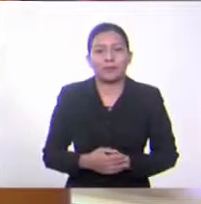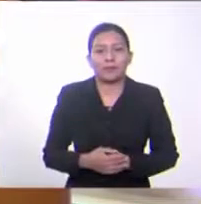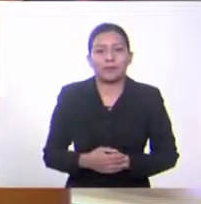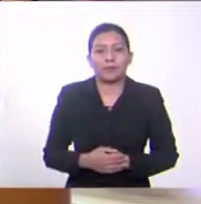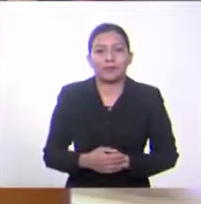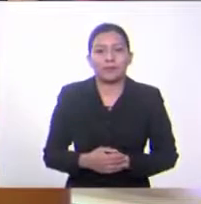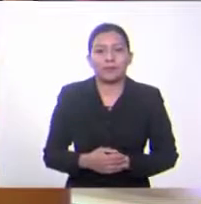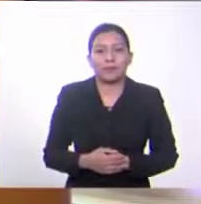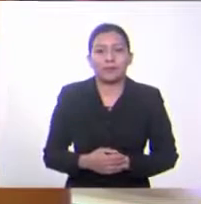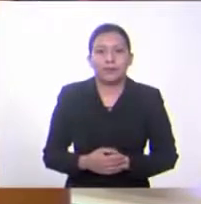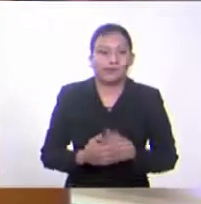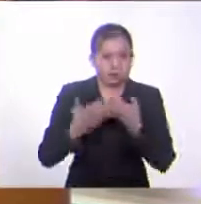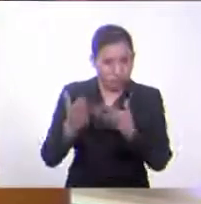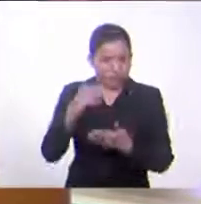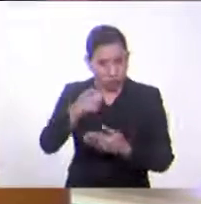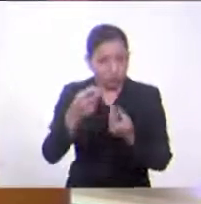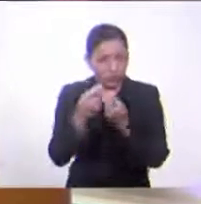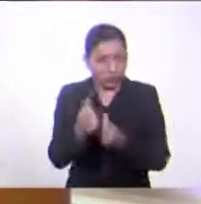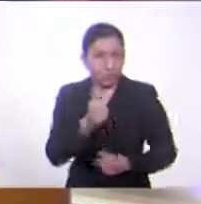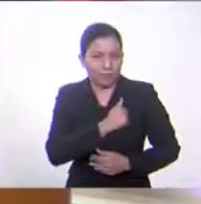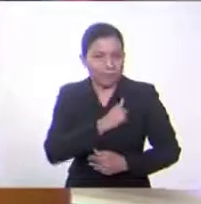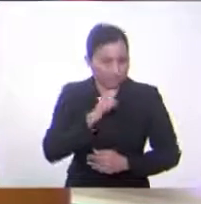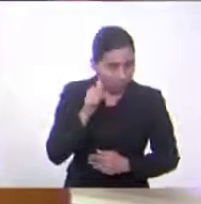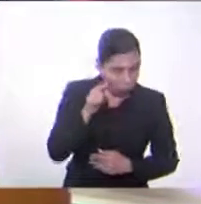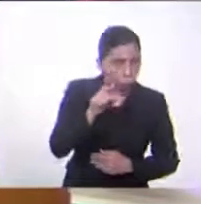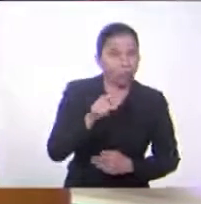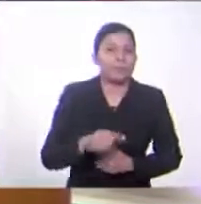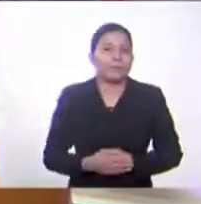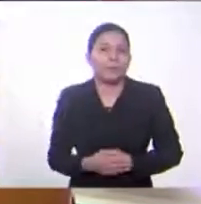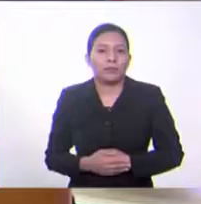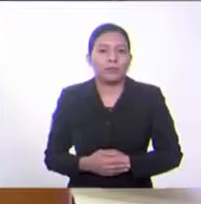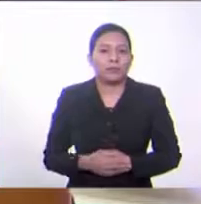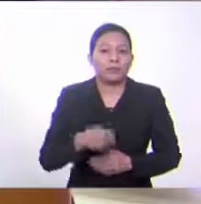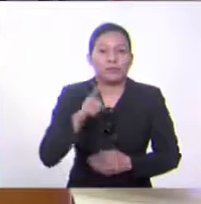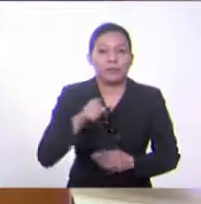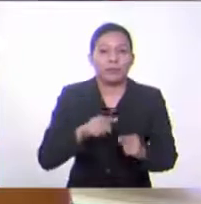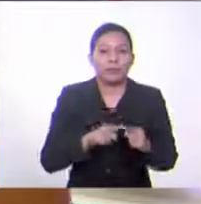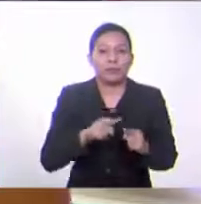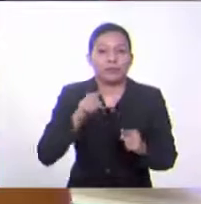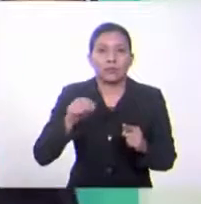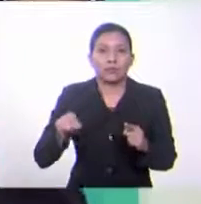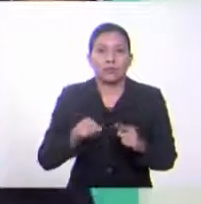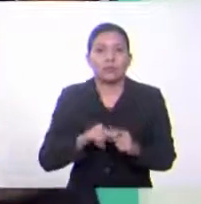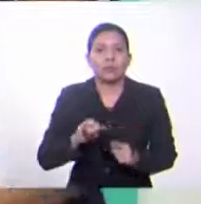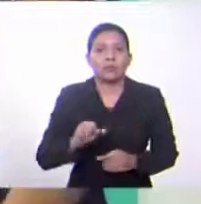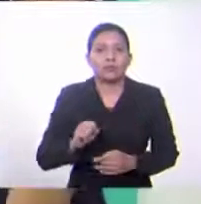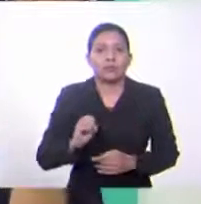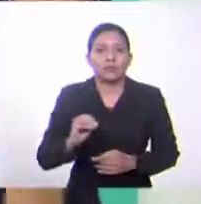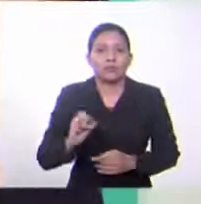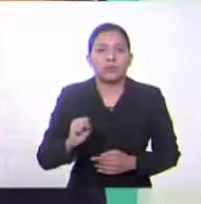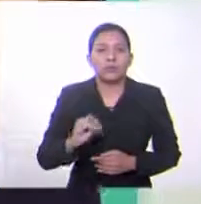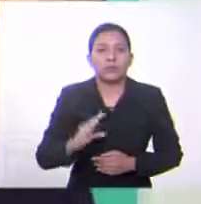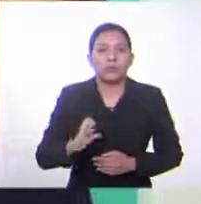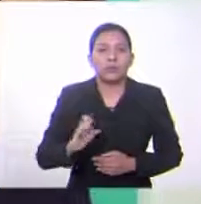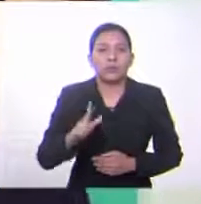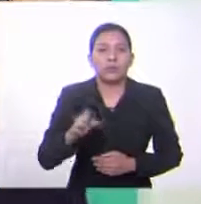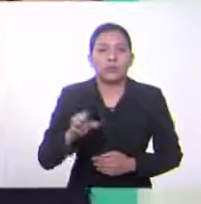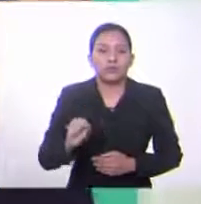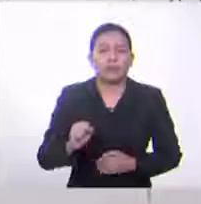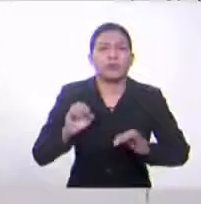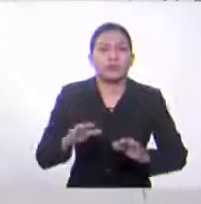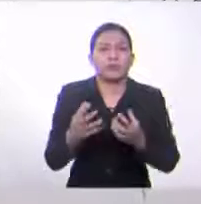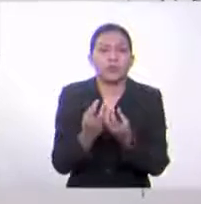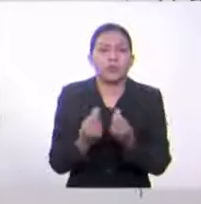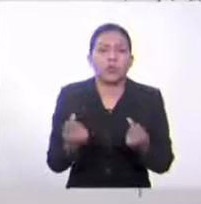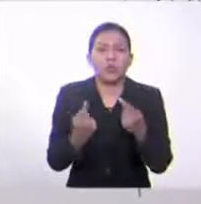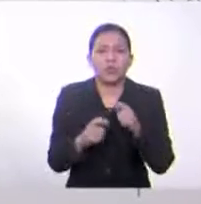Y te dejo a ti para que lo resuelvas. Ay, Dios mío. Ese triángulo es isósceles y lo que yo necesito encontrar es la medida de